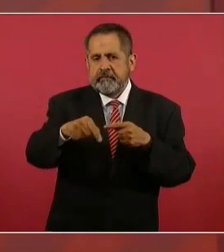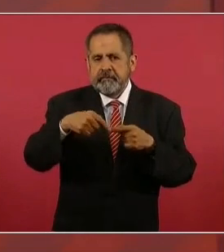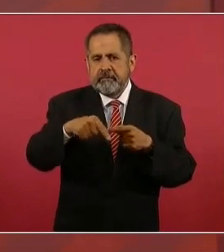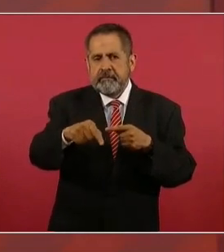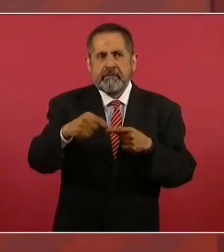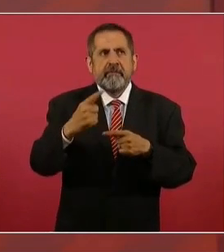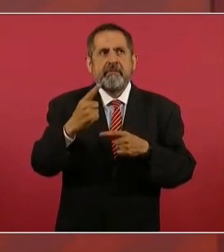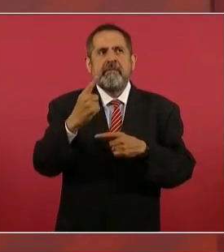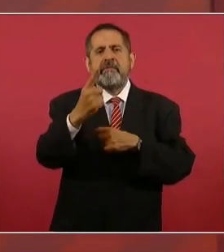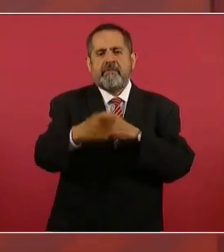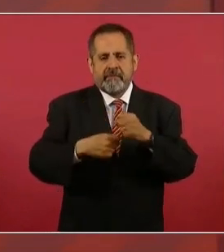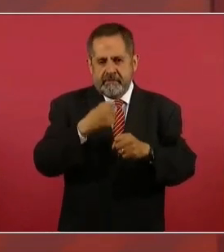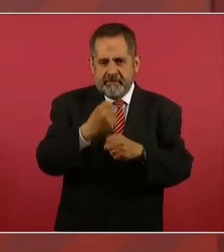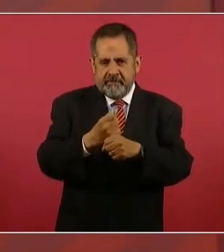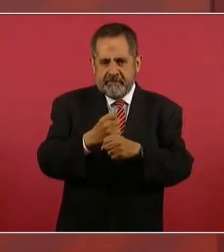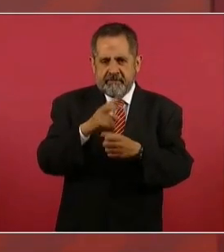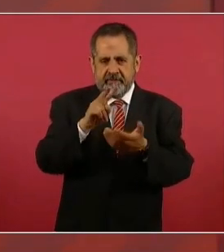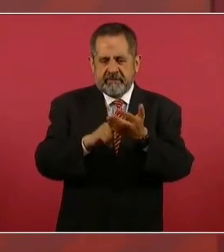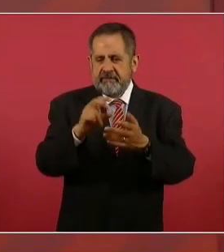año próximo